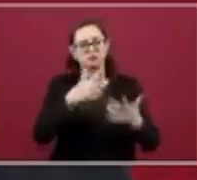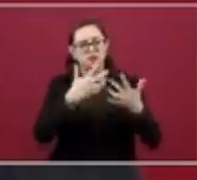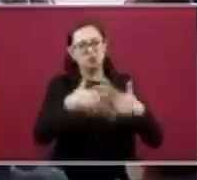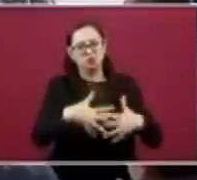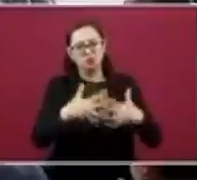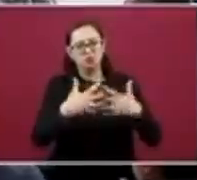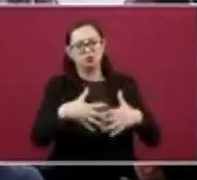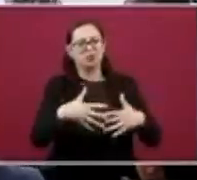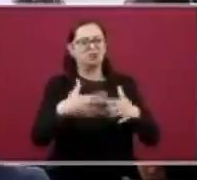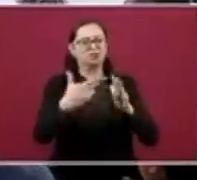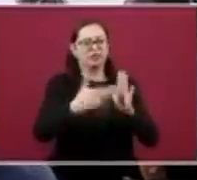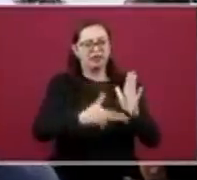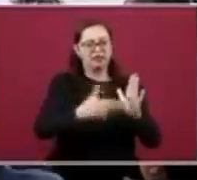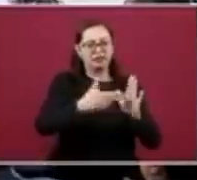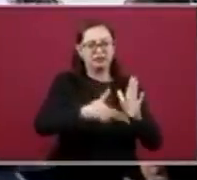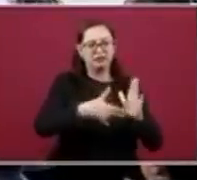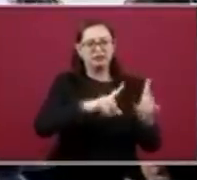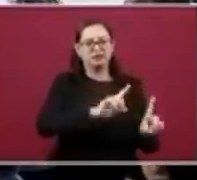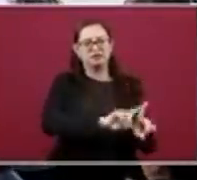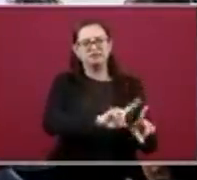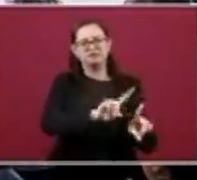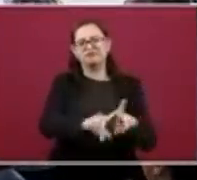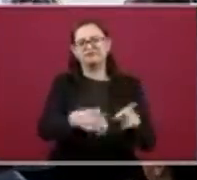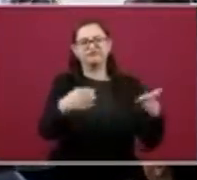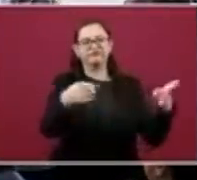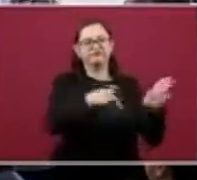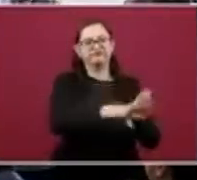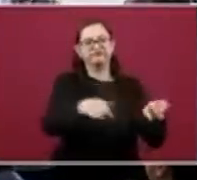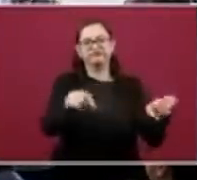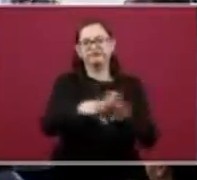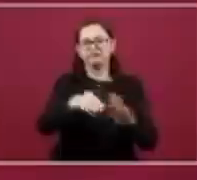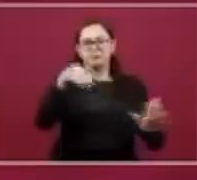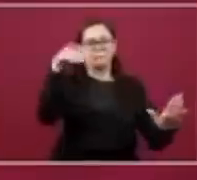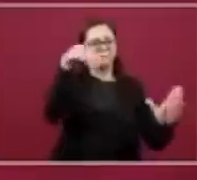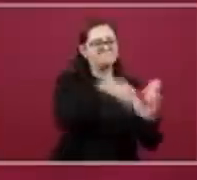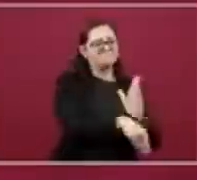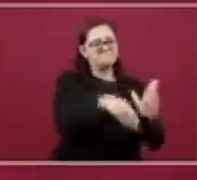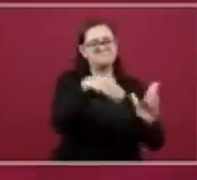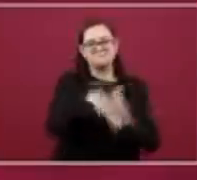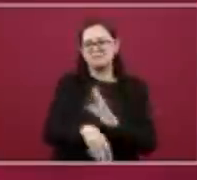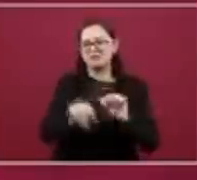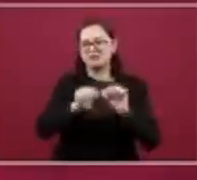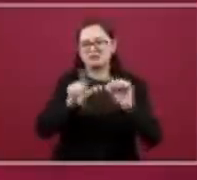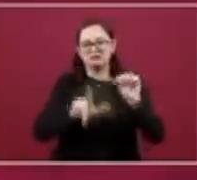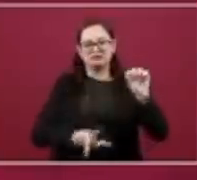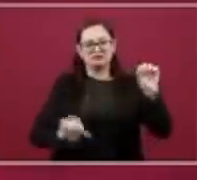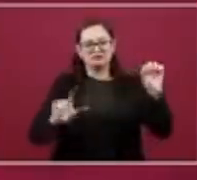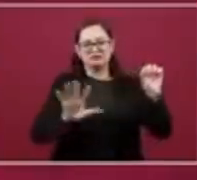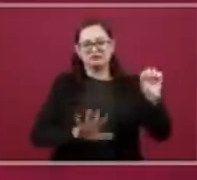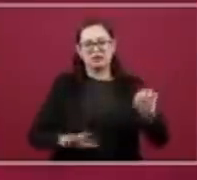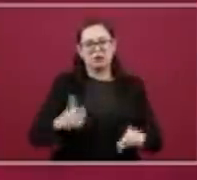de talleres, afectó mucho en el Bajío, afectó mucho en Guanajuato